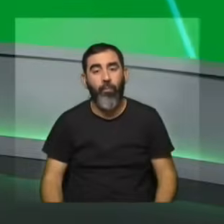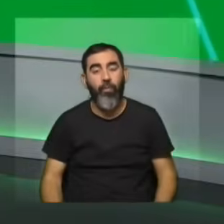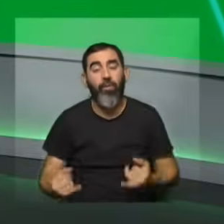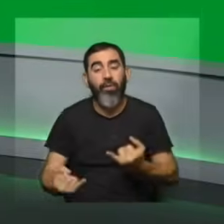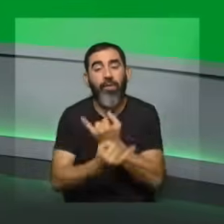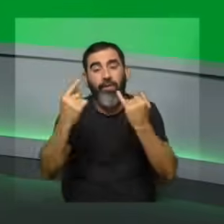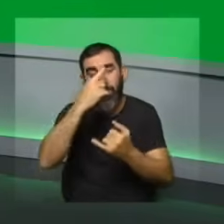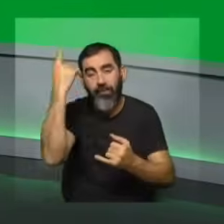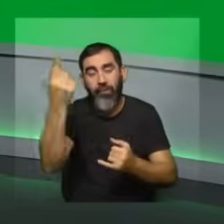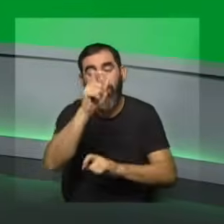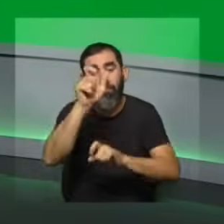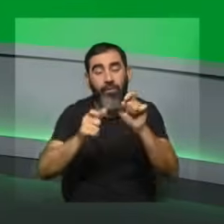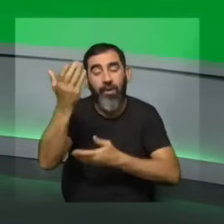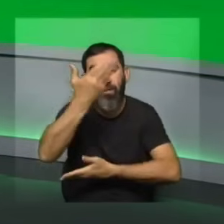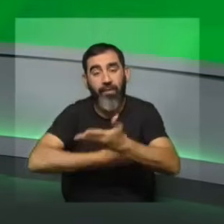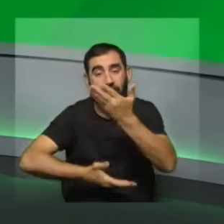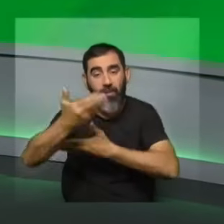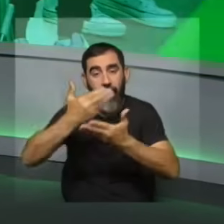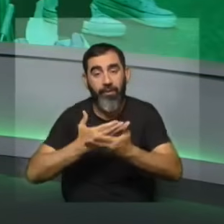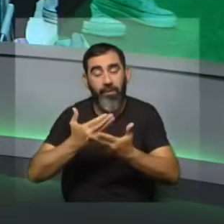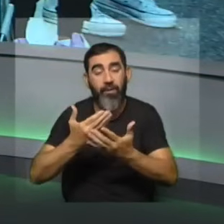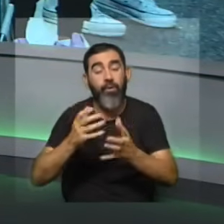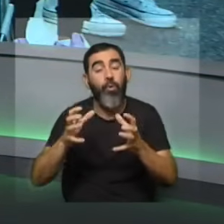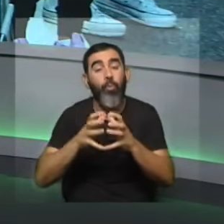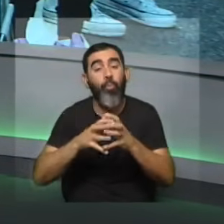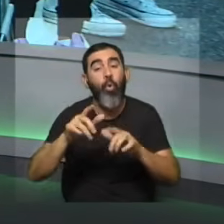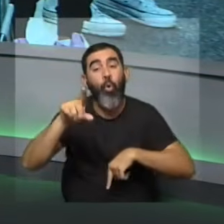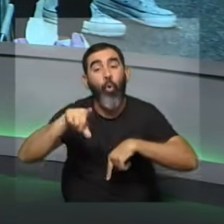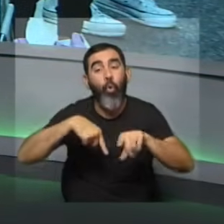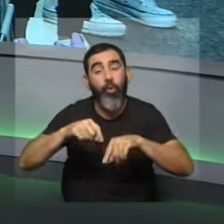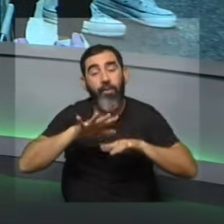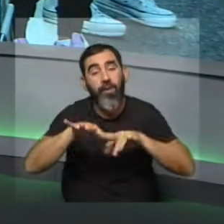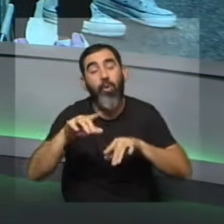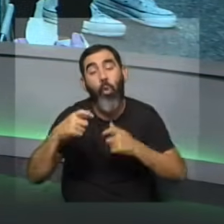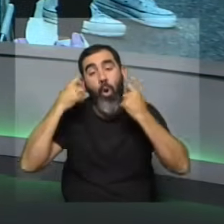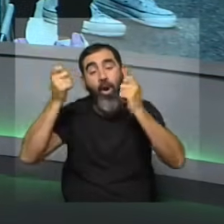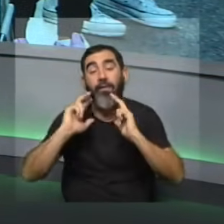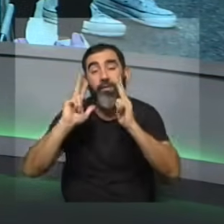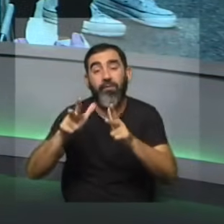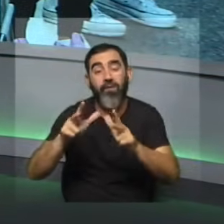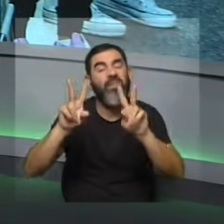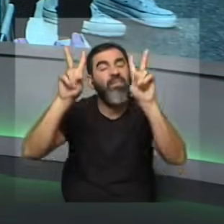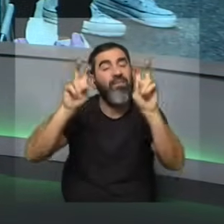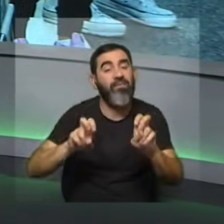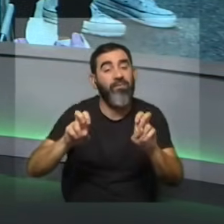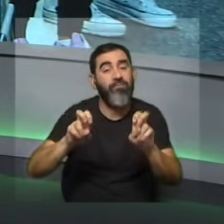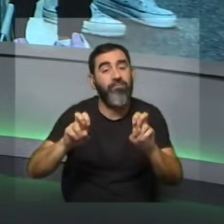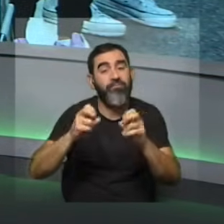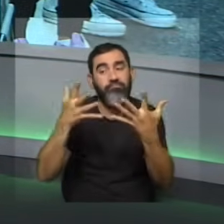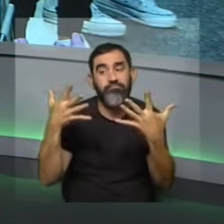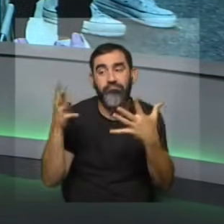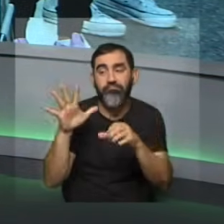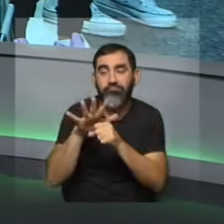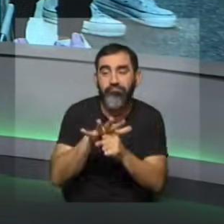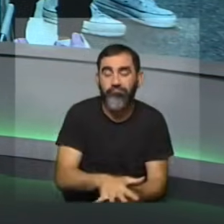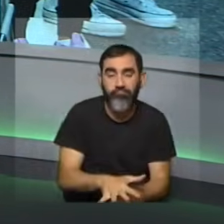nuevo Día Internacional de Personas con Discapacidad, integrantes de la coordinadora y un activista aseguraron que la temática que invisibiliza